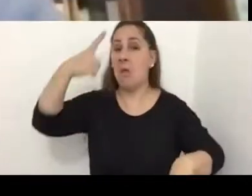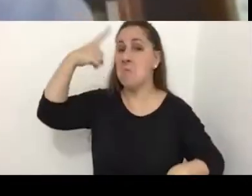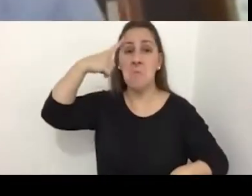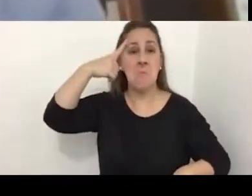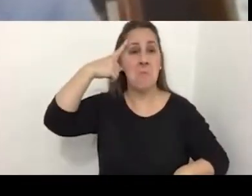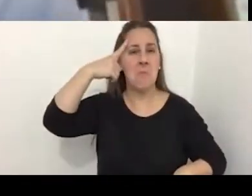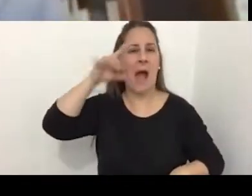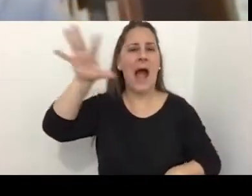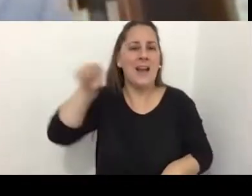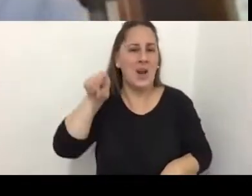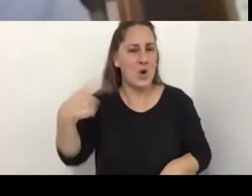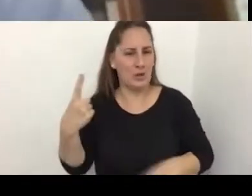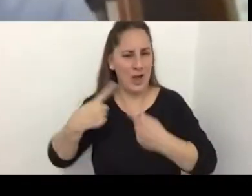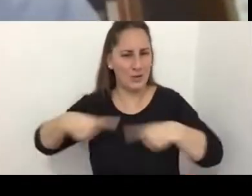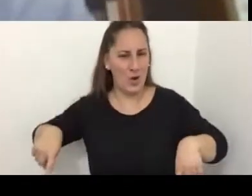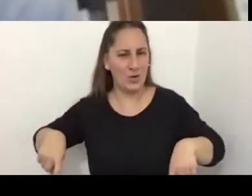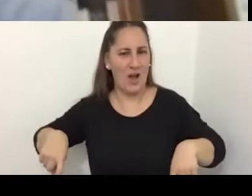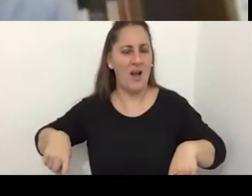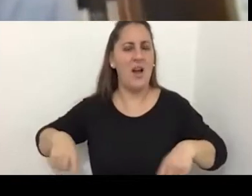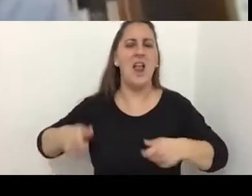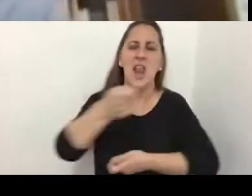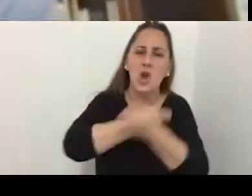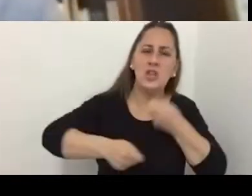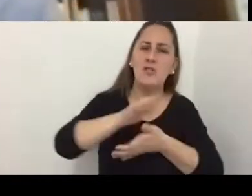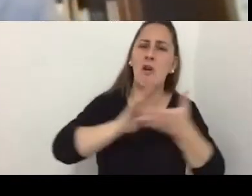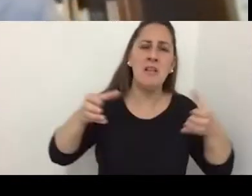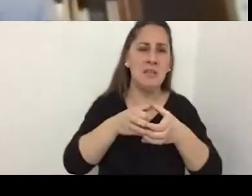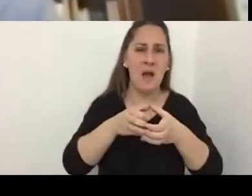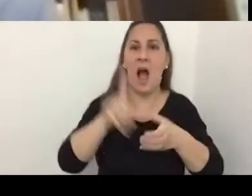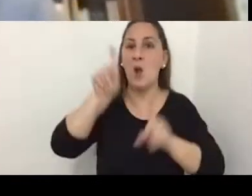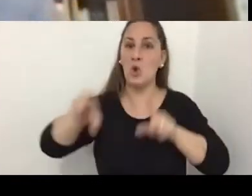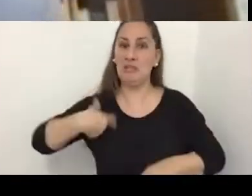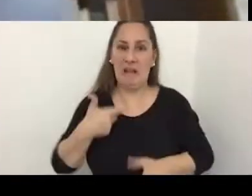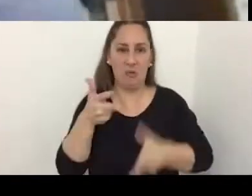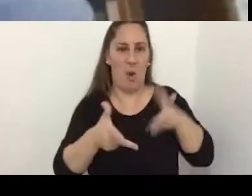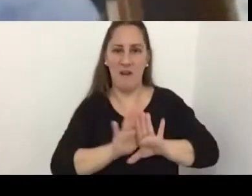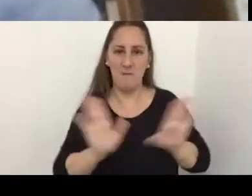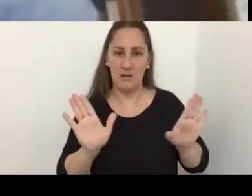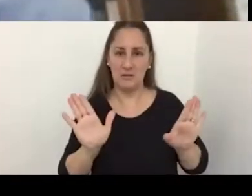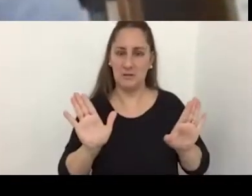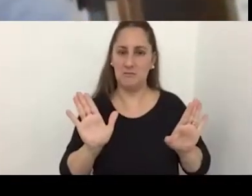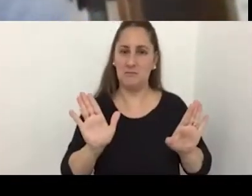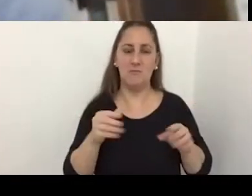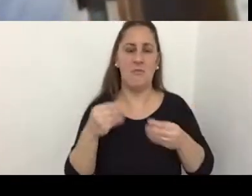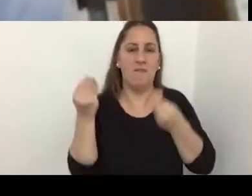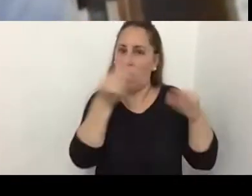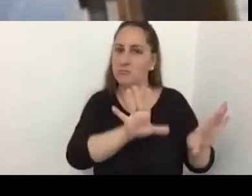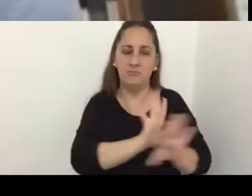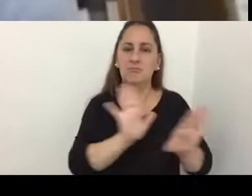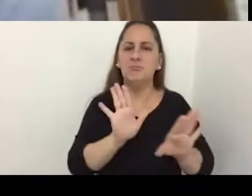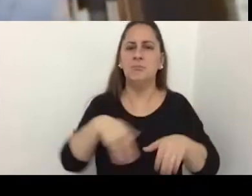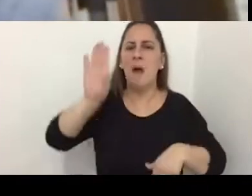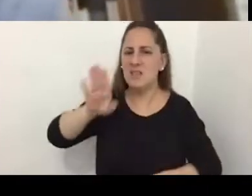otras cuestiones y dejaron de hablar de la negociación colectiva y tiraron anclas solamente en